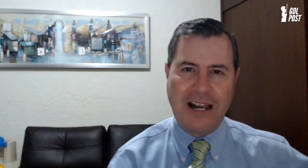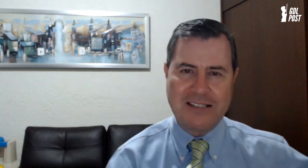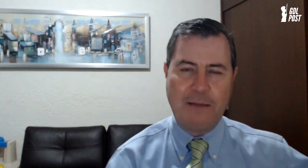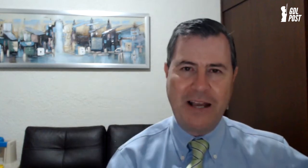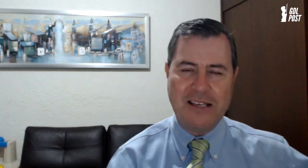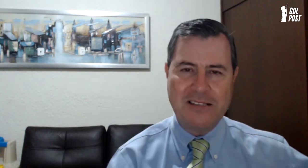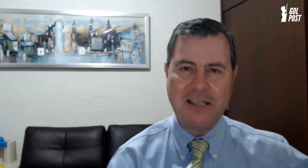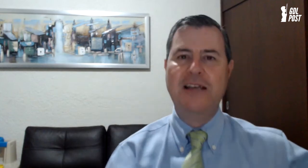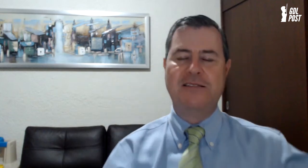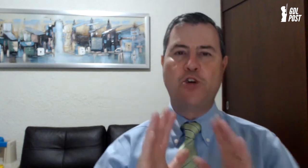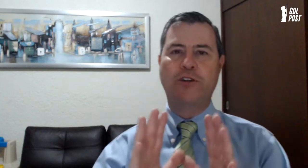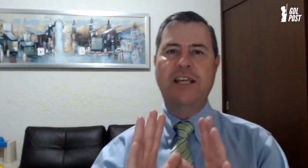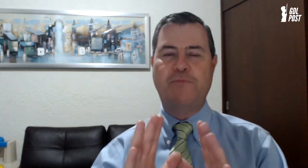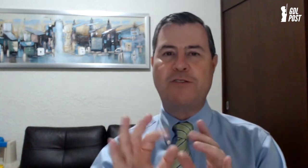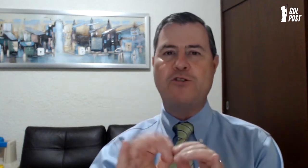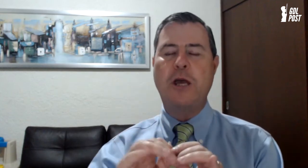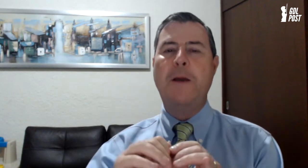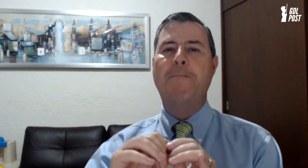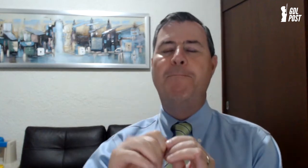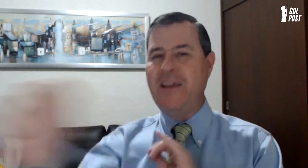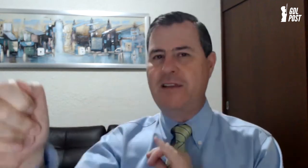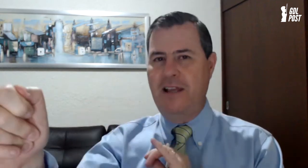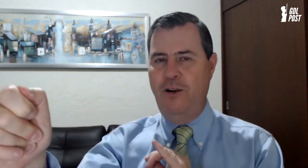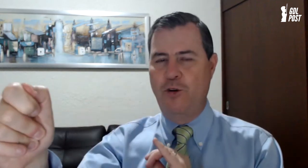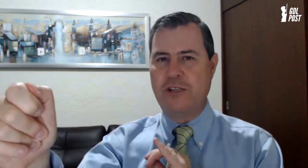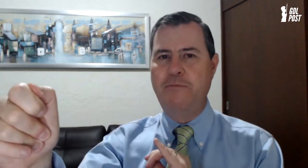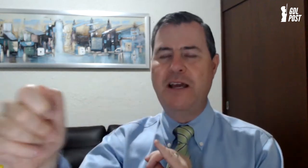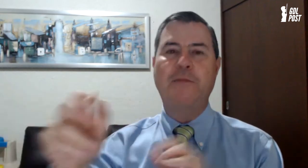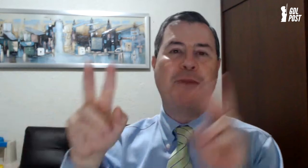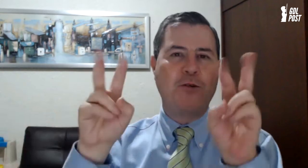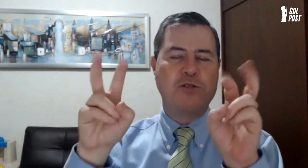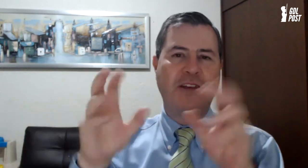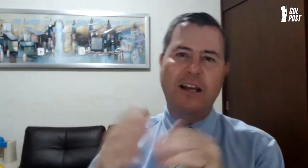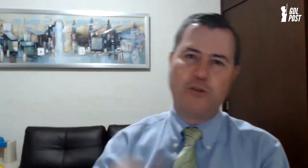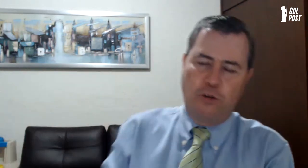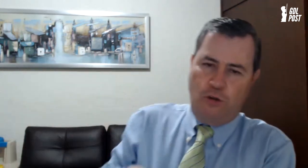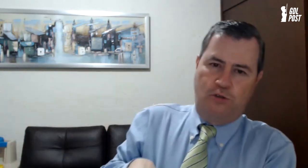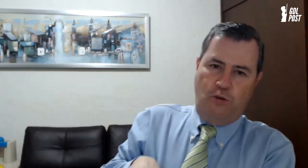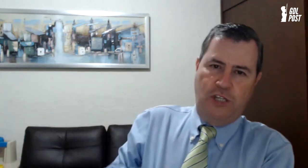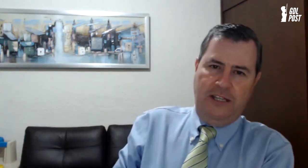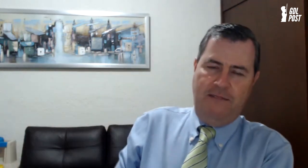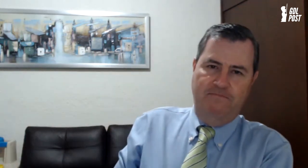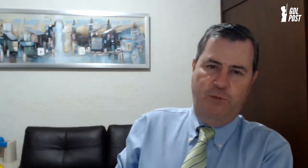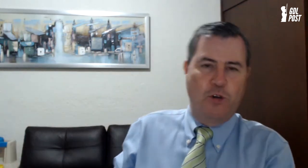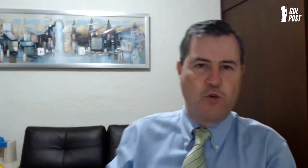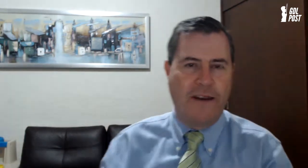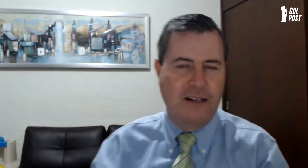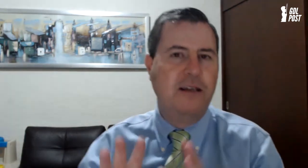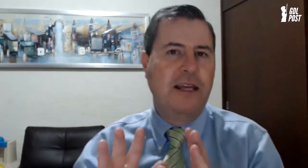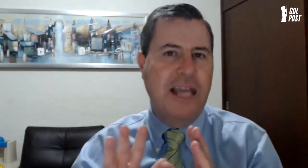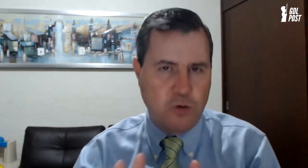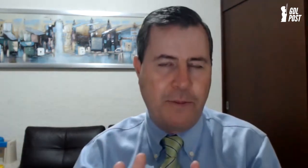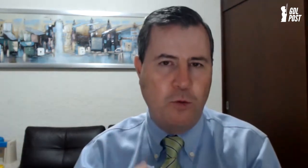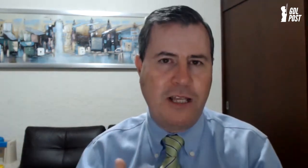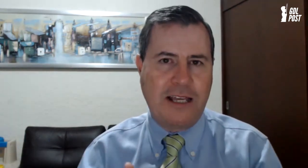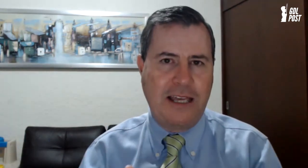para las campañas, si son 10 pesos, 20 los invierten para justificar, los otros 80 pues se los guardan.